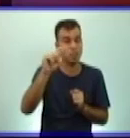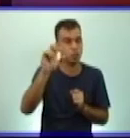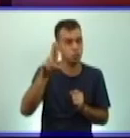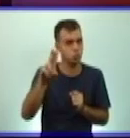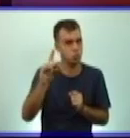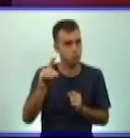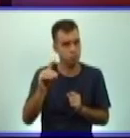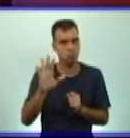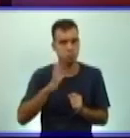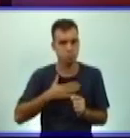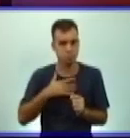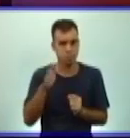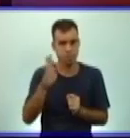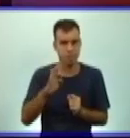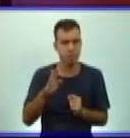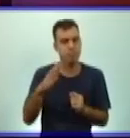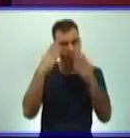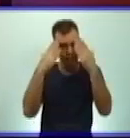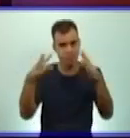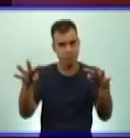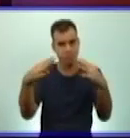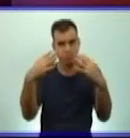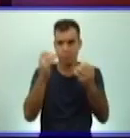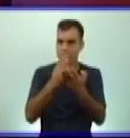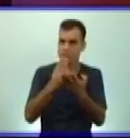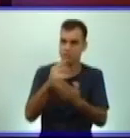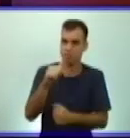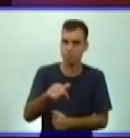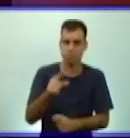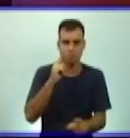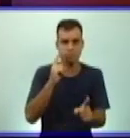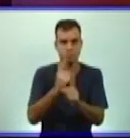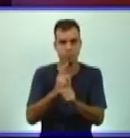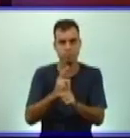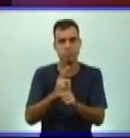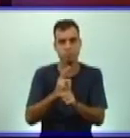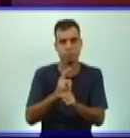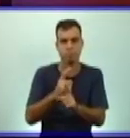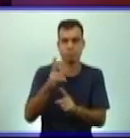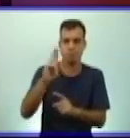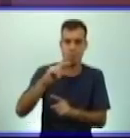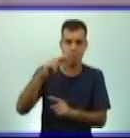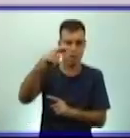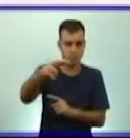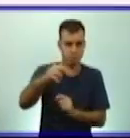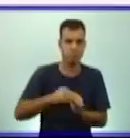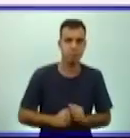Entonces, muchas gracias por la atención prestada y nos vemos en un próximo encuentro.